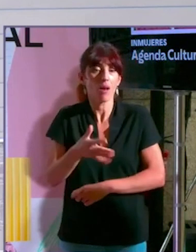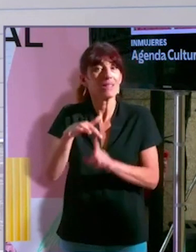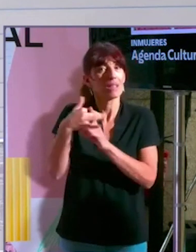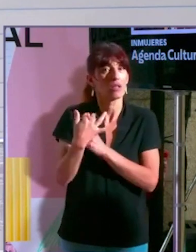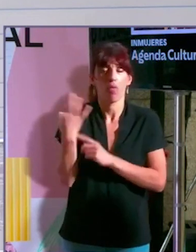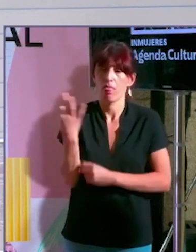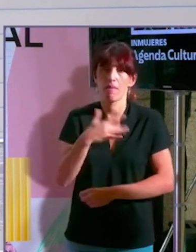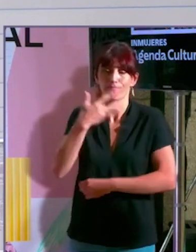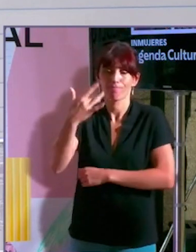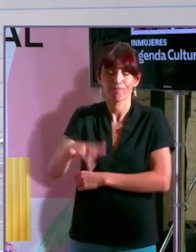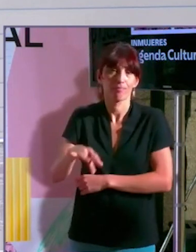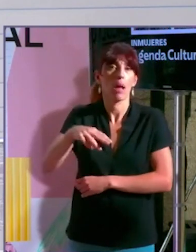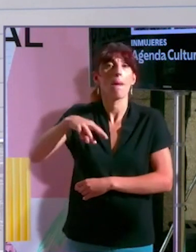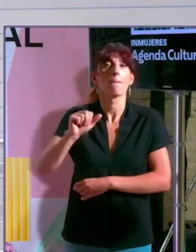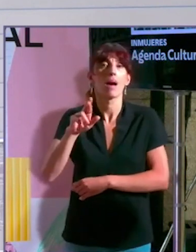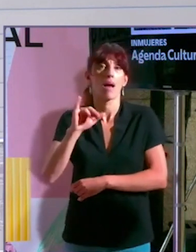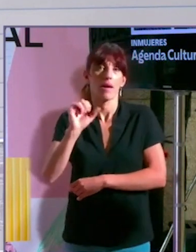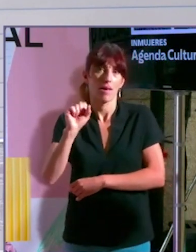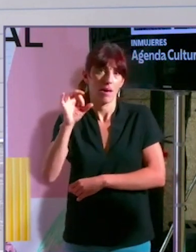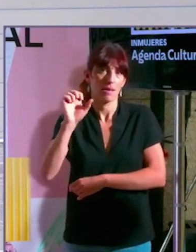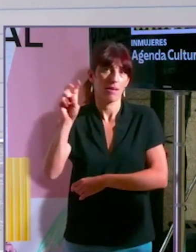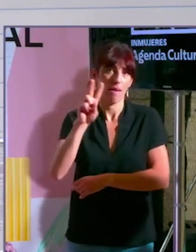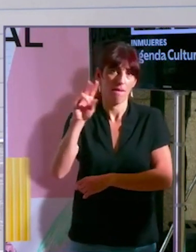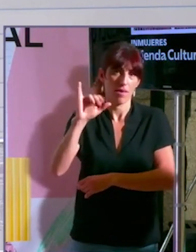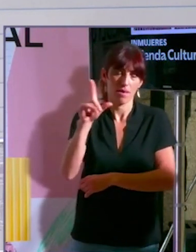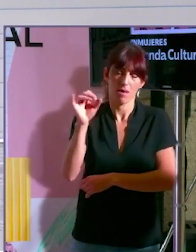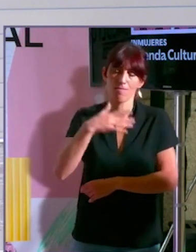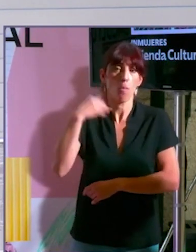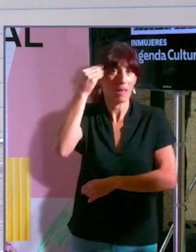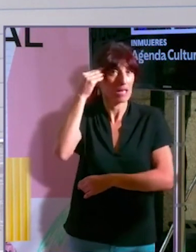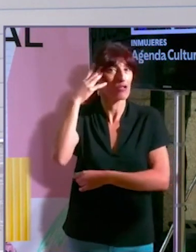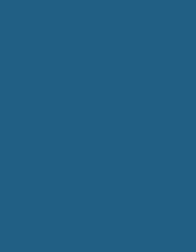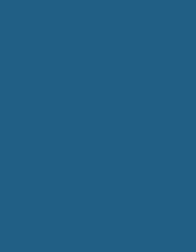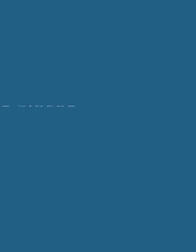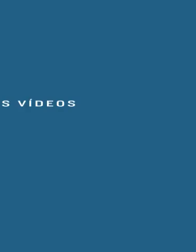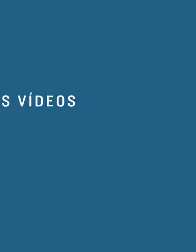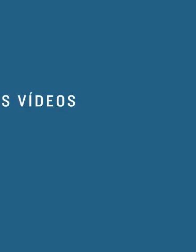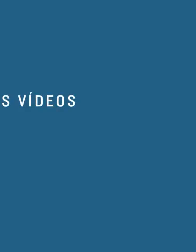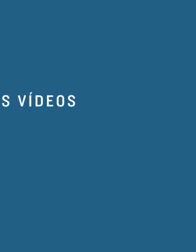ese indulto parcial a María Sevilla y creo que es otra nueva victoria de las feministas.